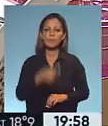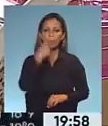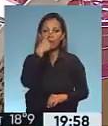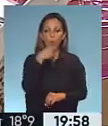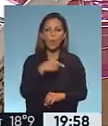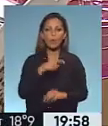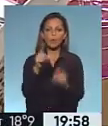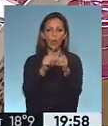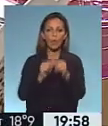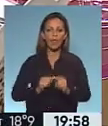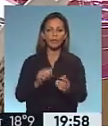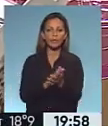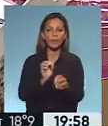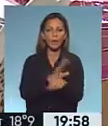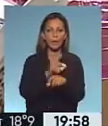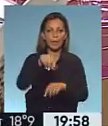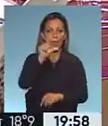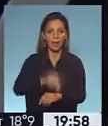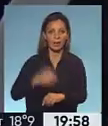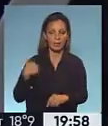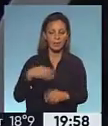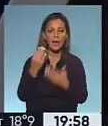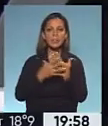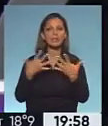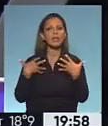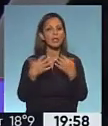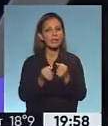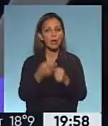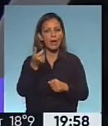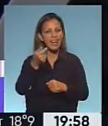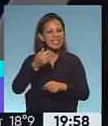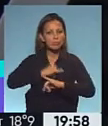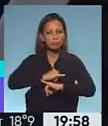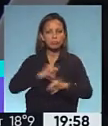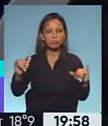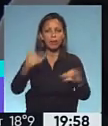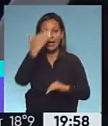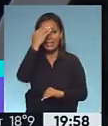últimos datos del COVID en la Argentina. El Ministerio de Salud acaba de confirmar